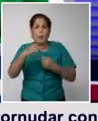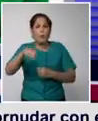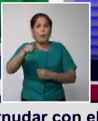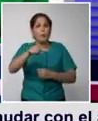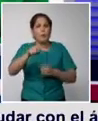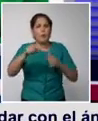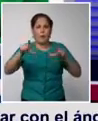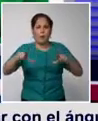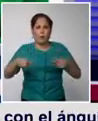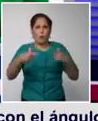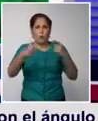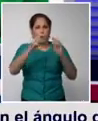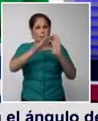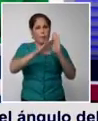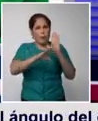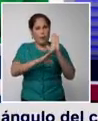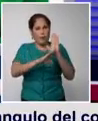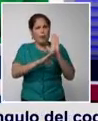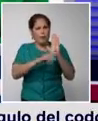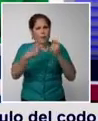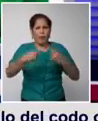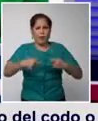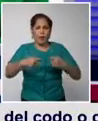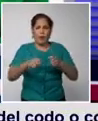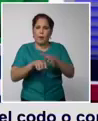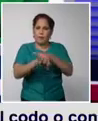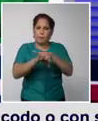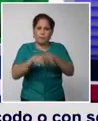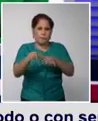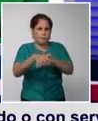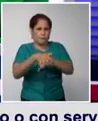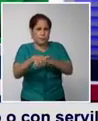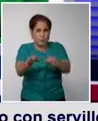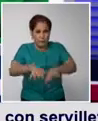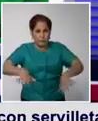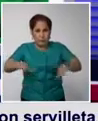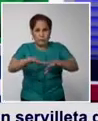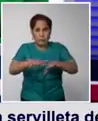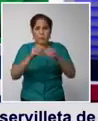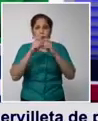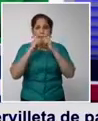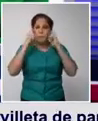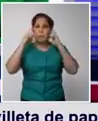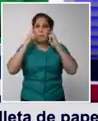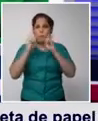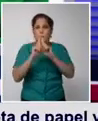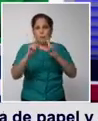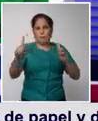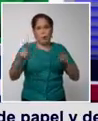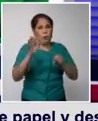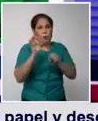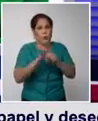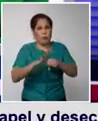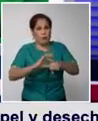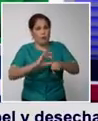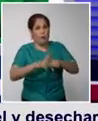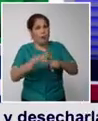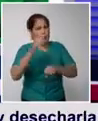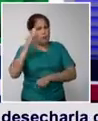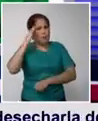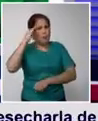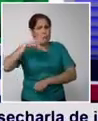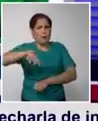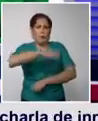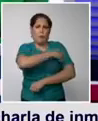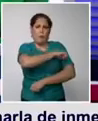cumplir con lo que se sabe que hay que cumplir, con lo que está establecido desde el principio de la pandemia, para